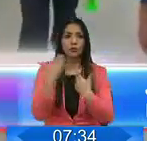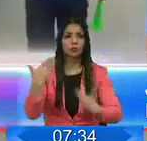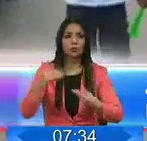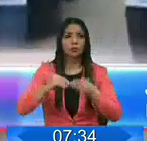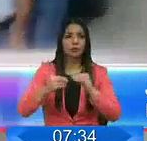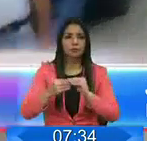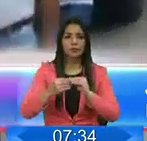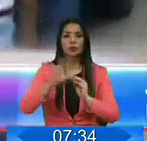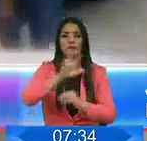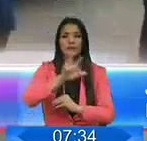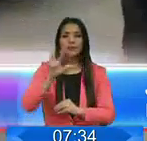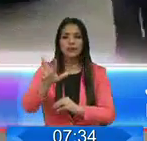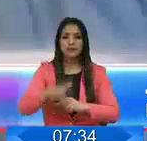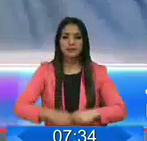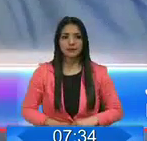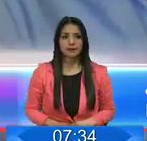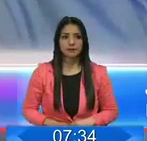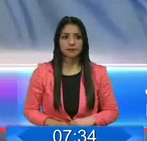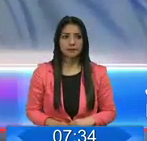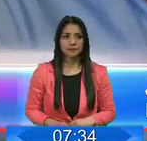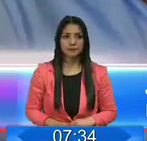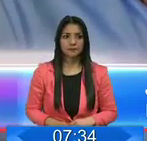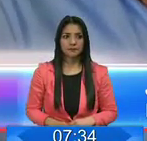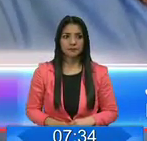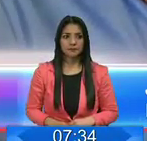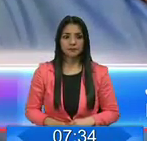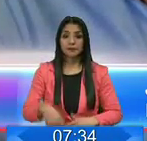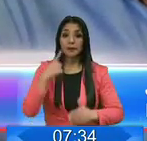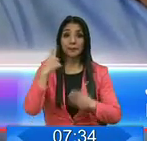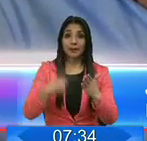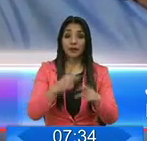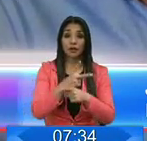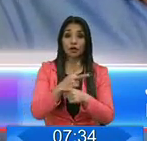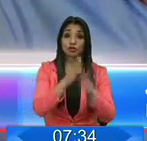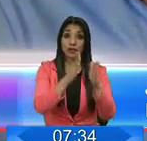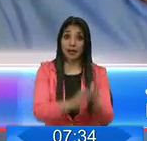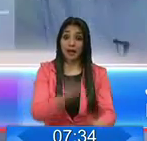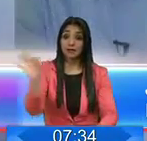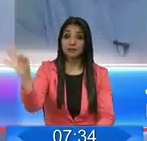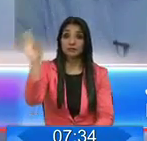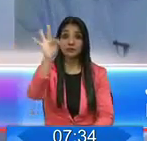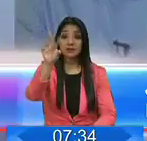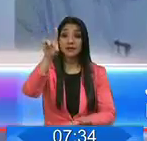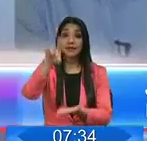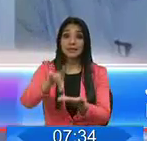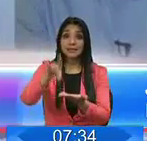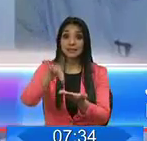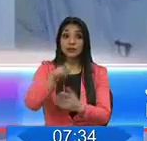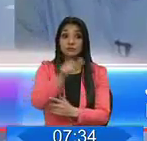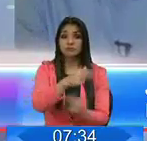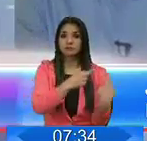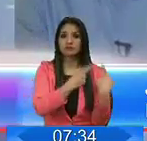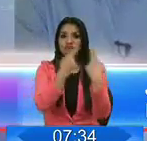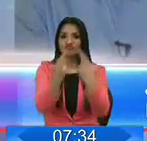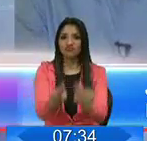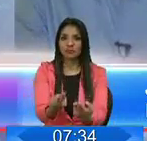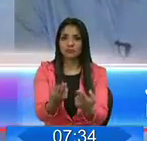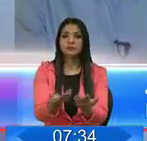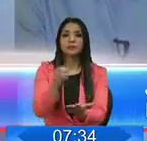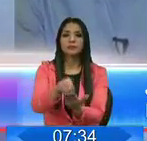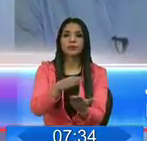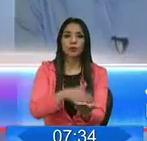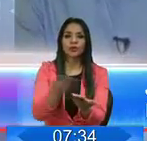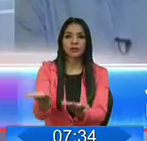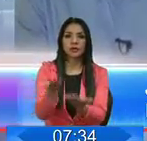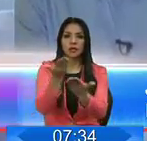lista 33. Para que los concejales que son elegidos por esos distritos sean quienes generen o presenten los proyectos